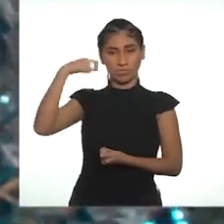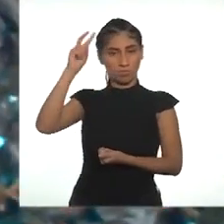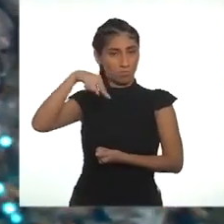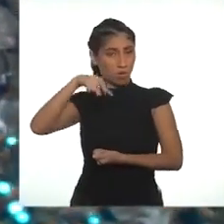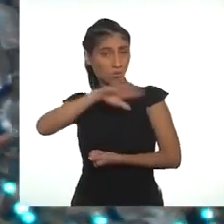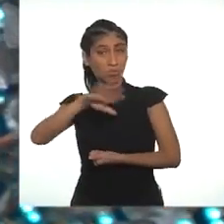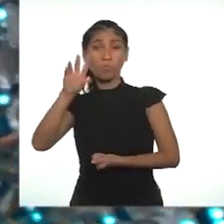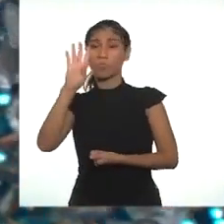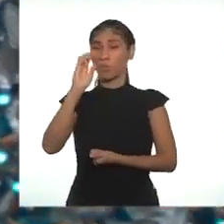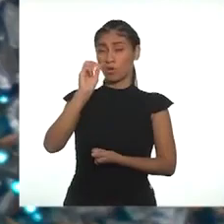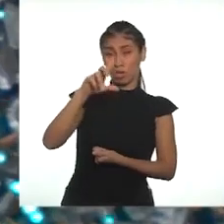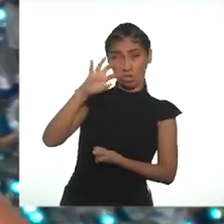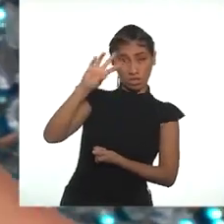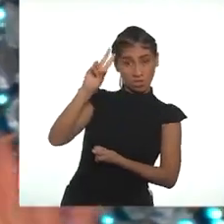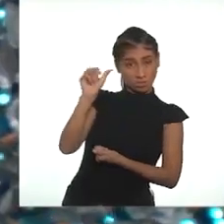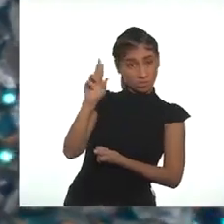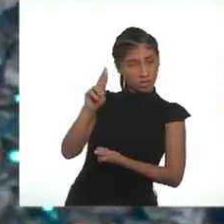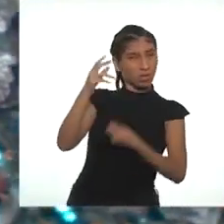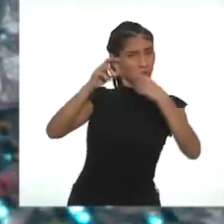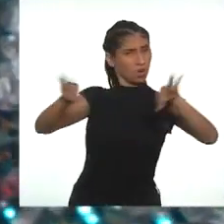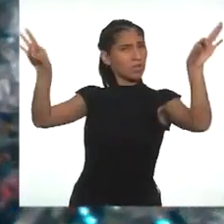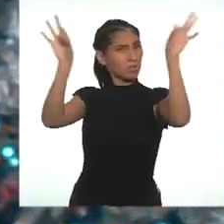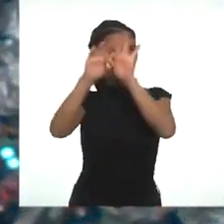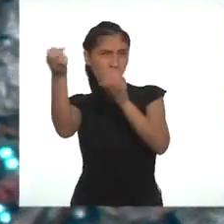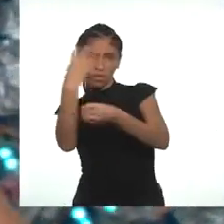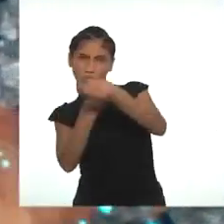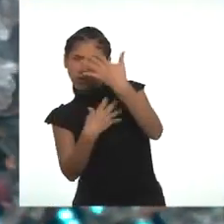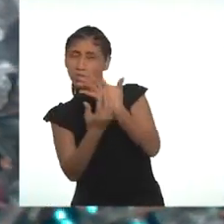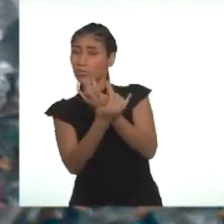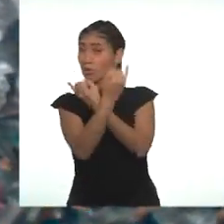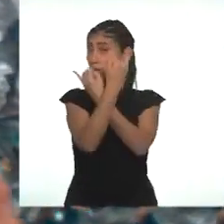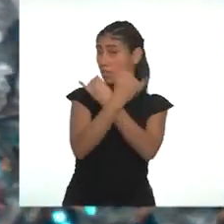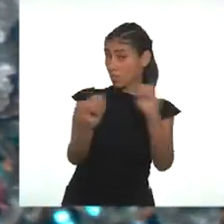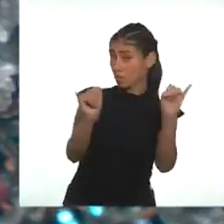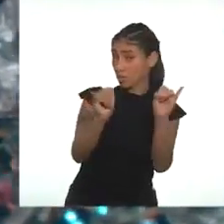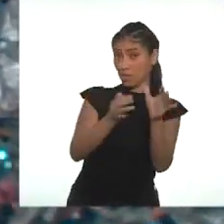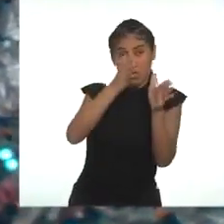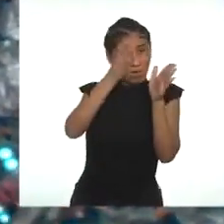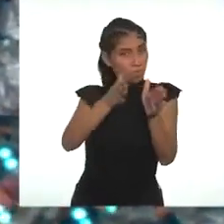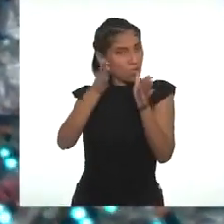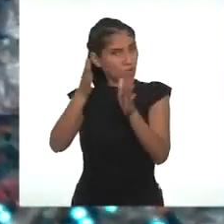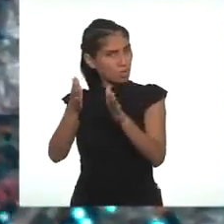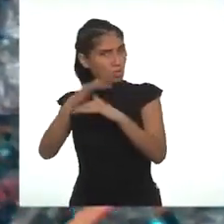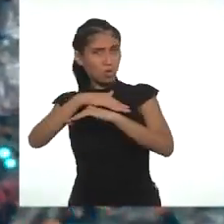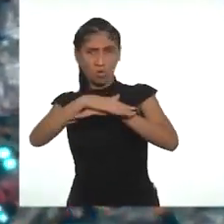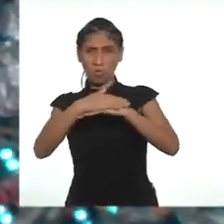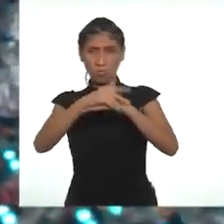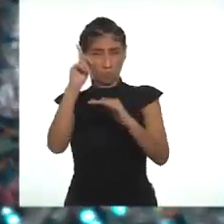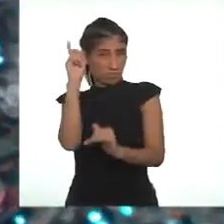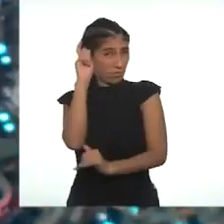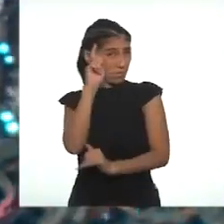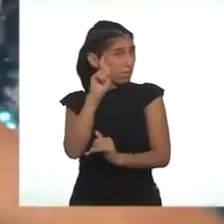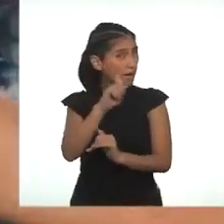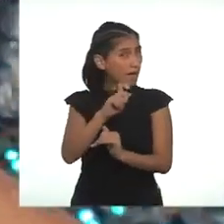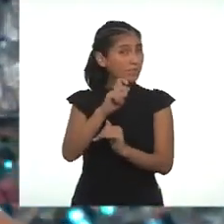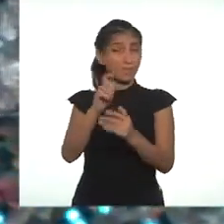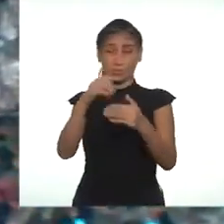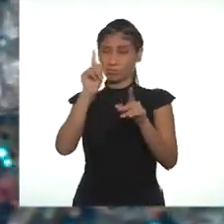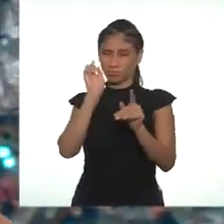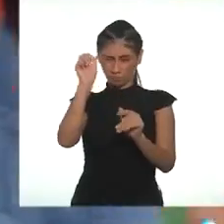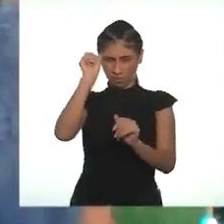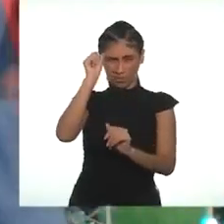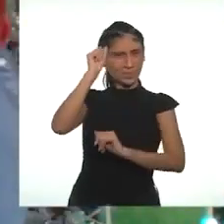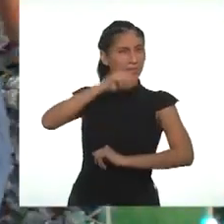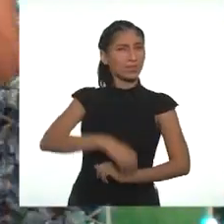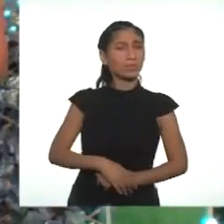Es muy interesante lo que nos cuenta. Eso significa que la independencia fue un proceso largo y complejo. Vamos a